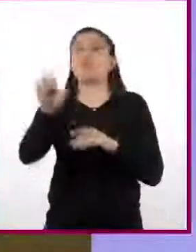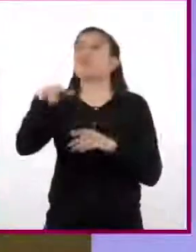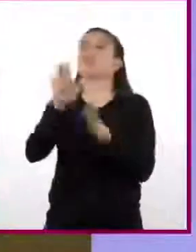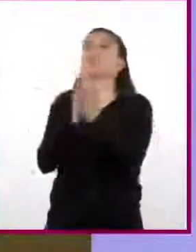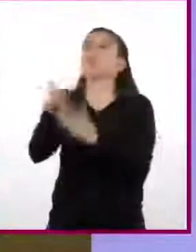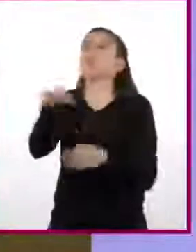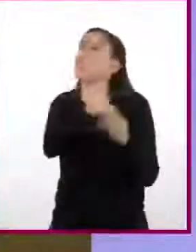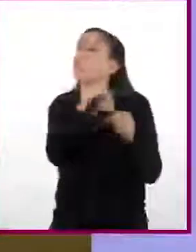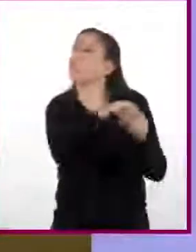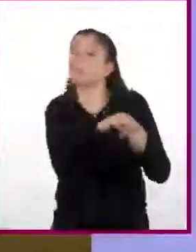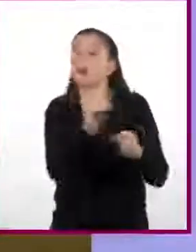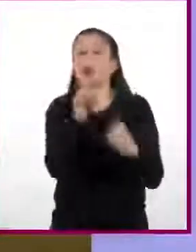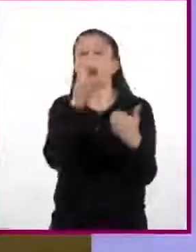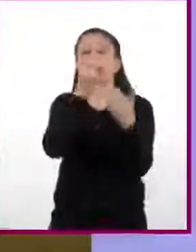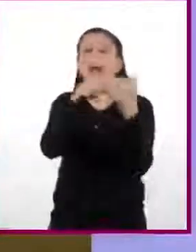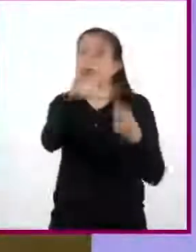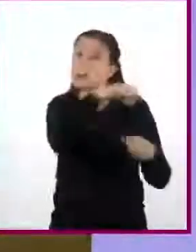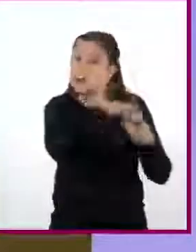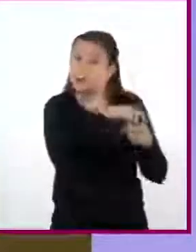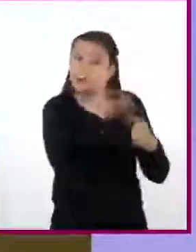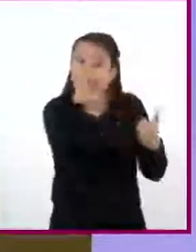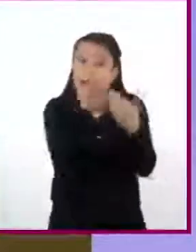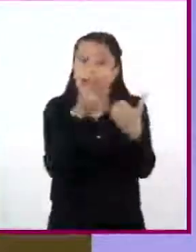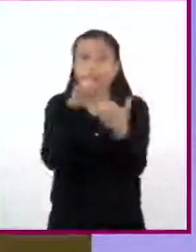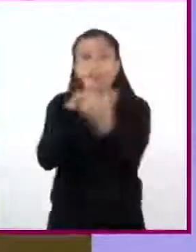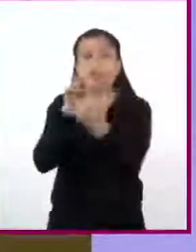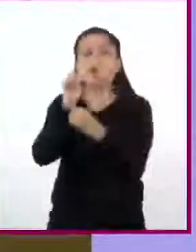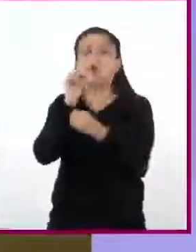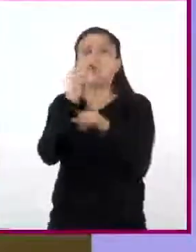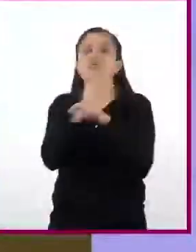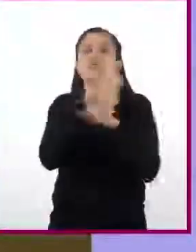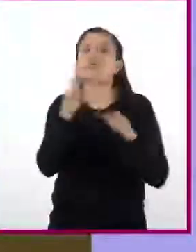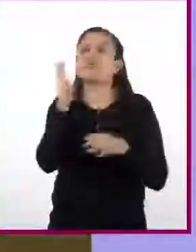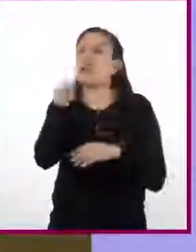los engaños o simplemente la desinformación.